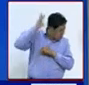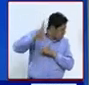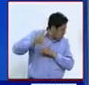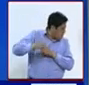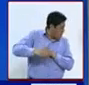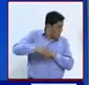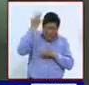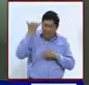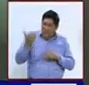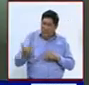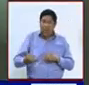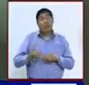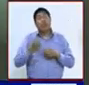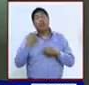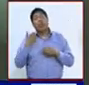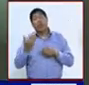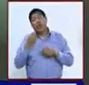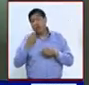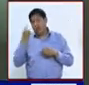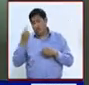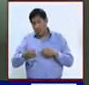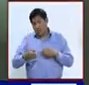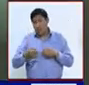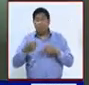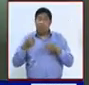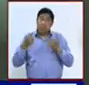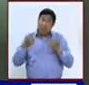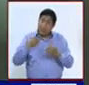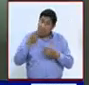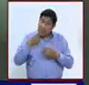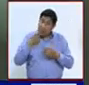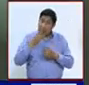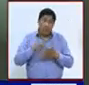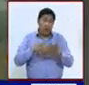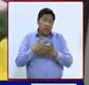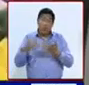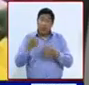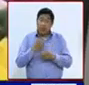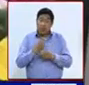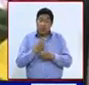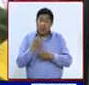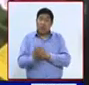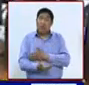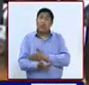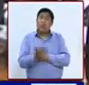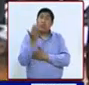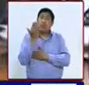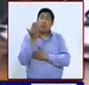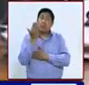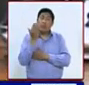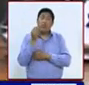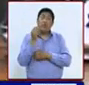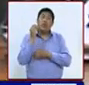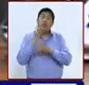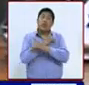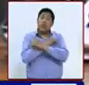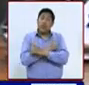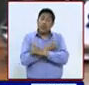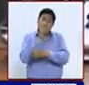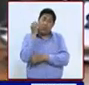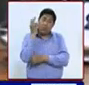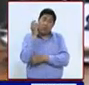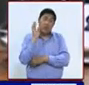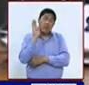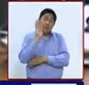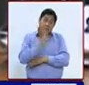que se debe cumplir. Exacto, y hay un instructivo, y este instructivo señala que el horario laboral discontinuo va a ser del próximo lunes a viernes, de lunes a